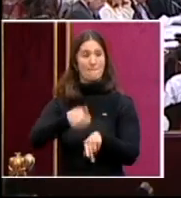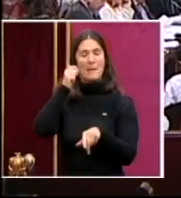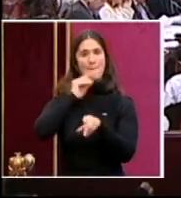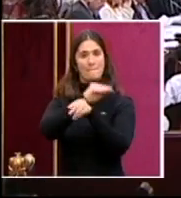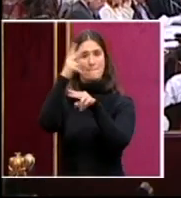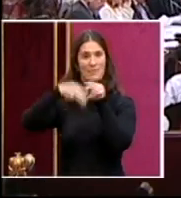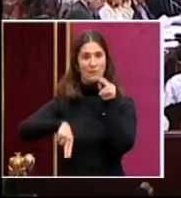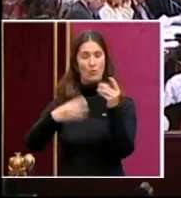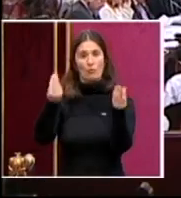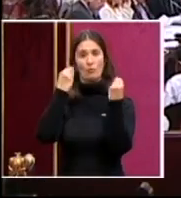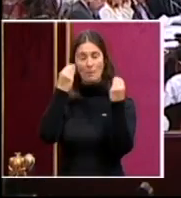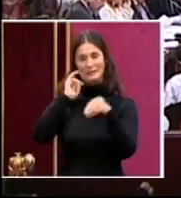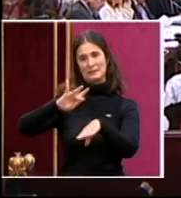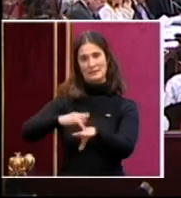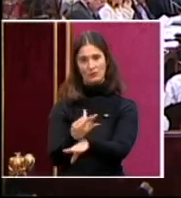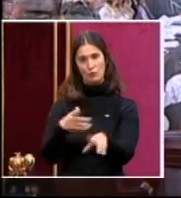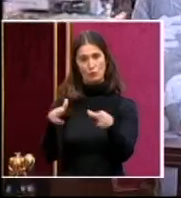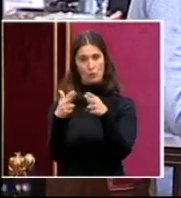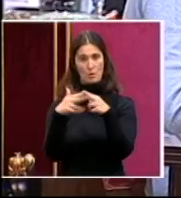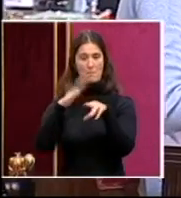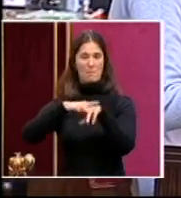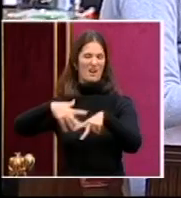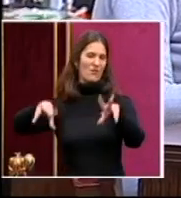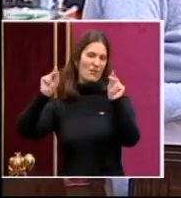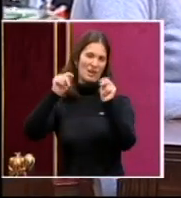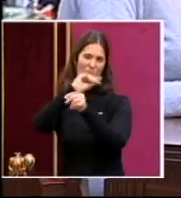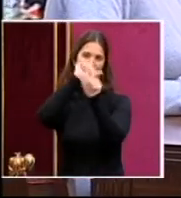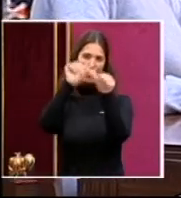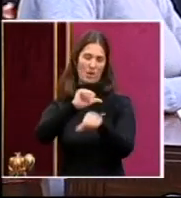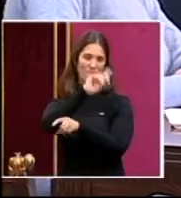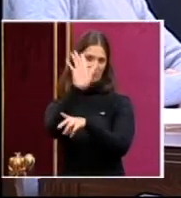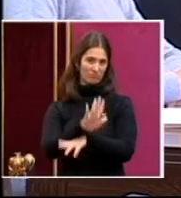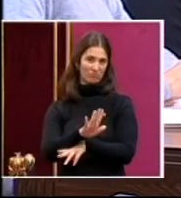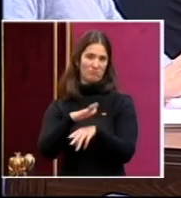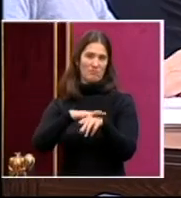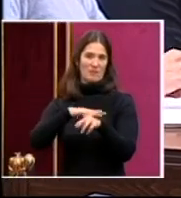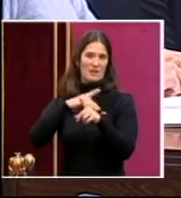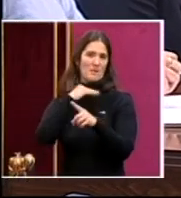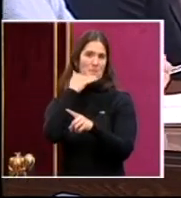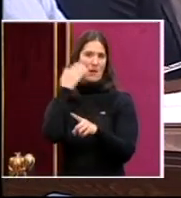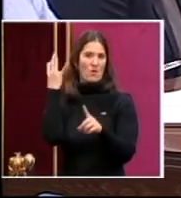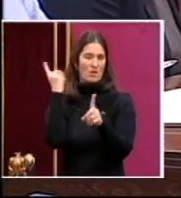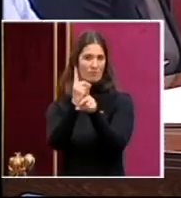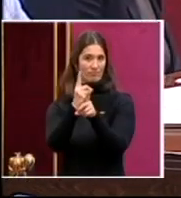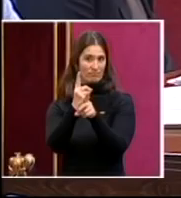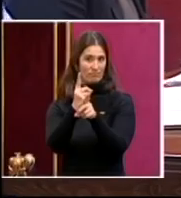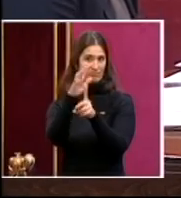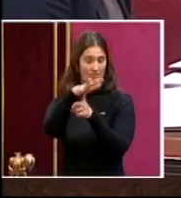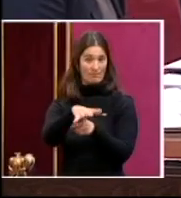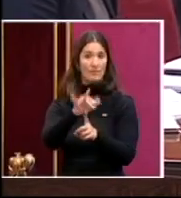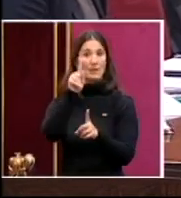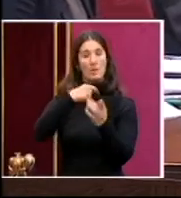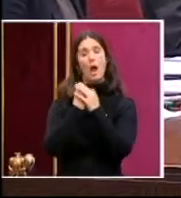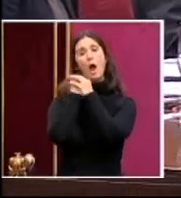prevención, formación y sensibilización social para romper con estereotipos y prejuicios que sustentan la discriminación. Apoyar